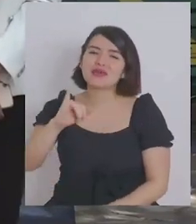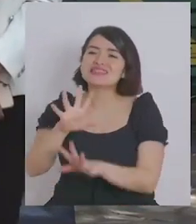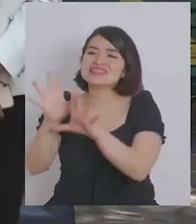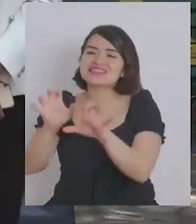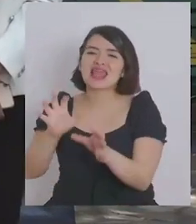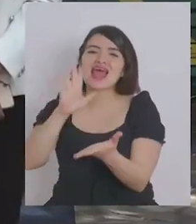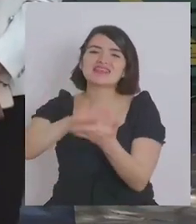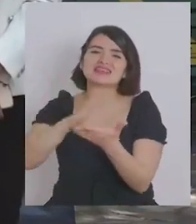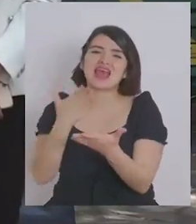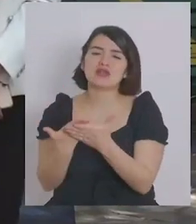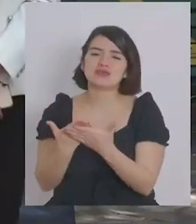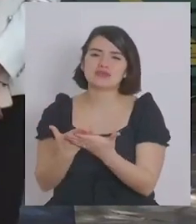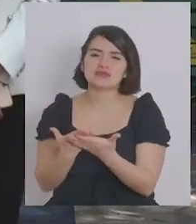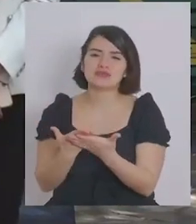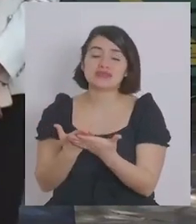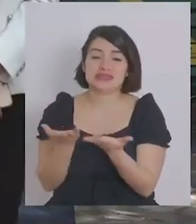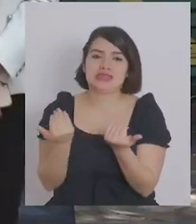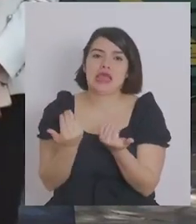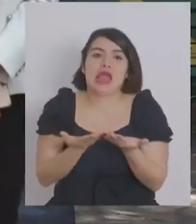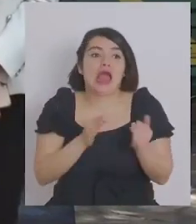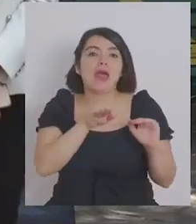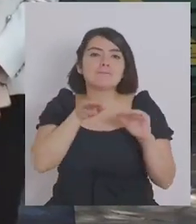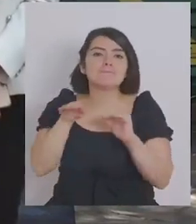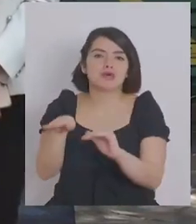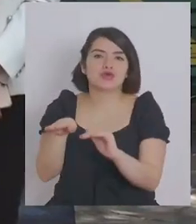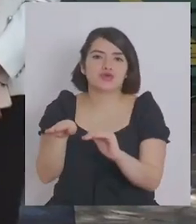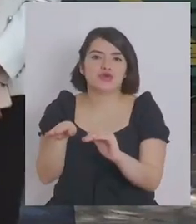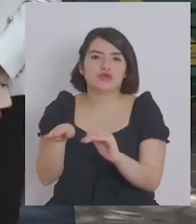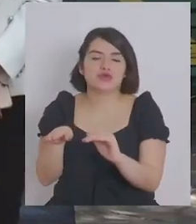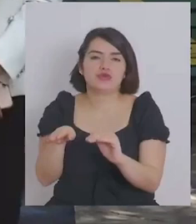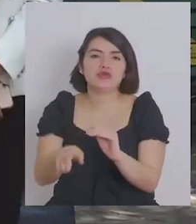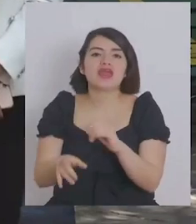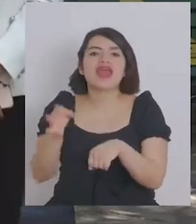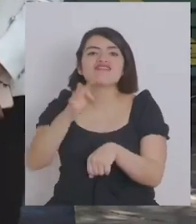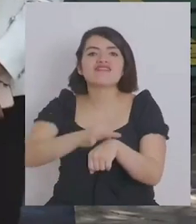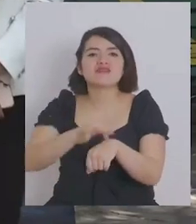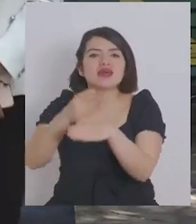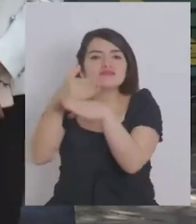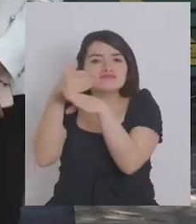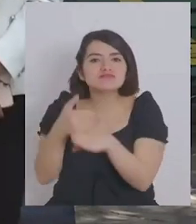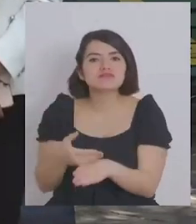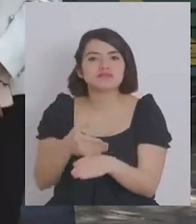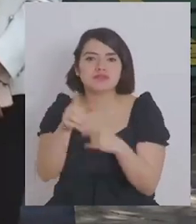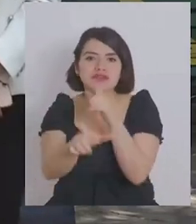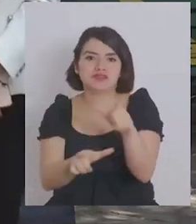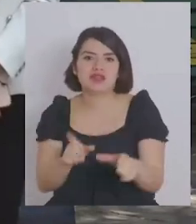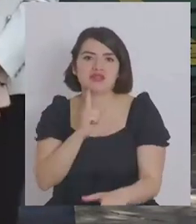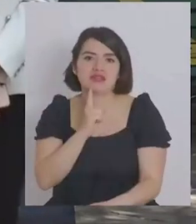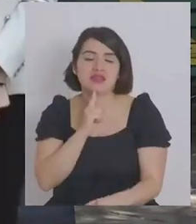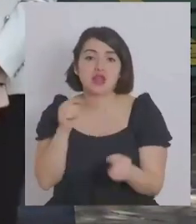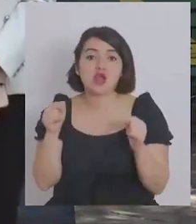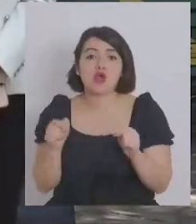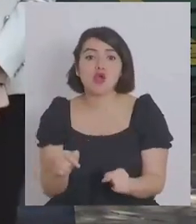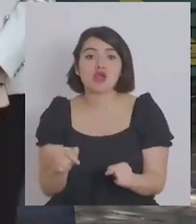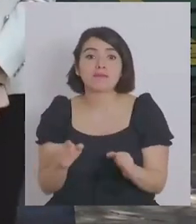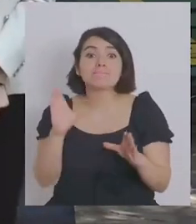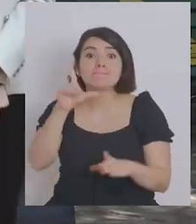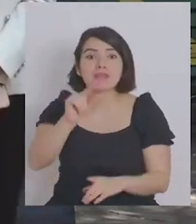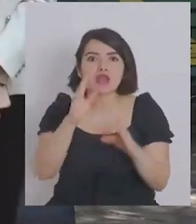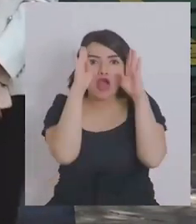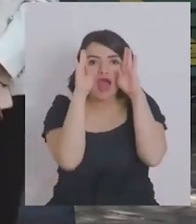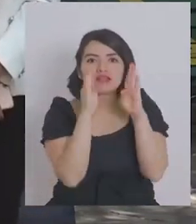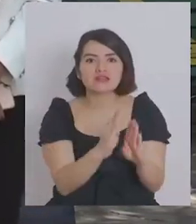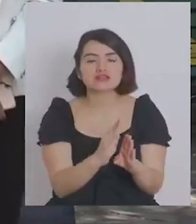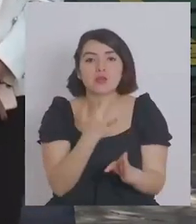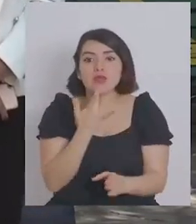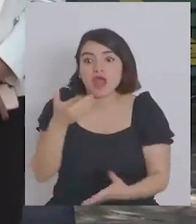necesario apoyar a las patologías crónicas que hoy día están en desmedro por la urgencia que tenemos con el